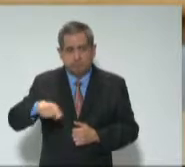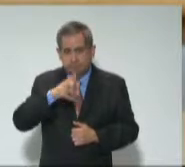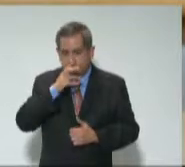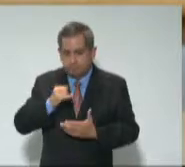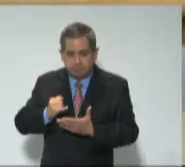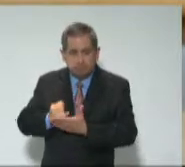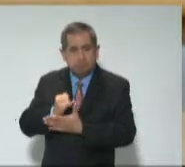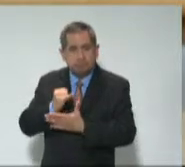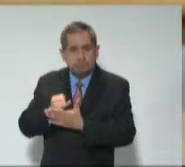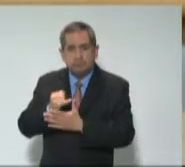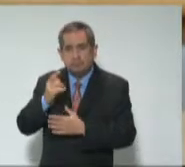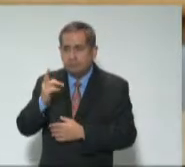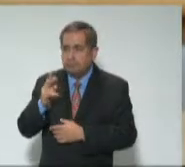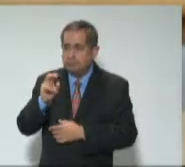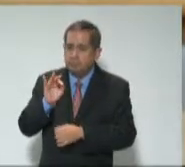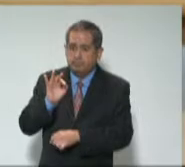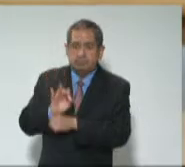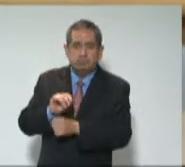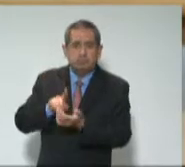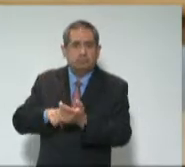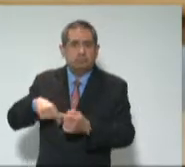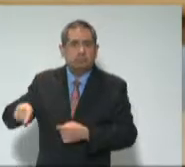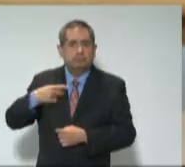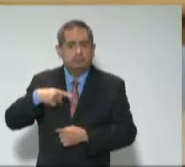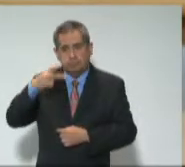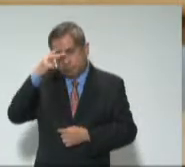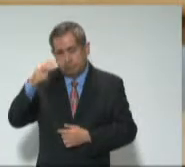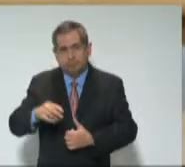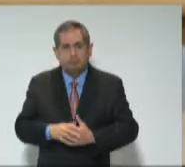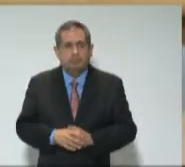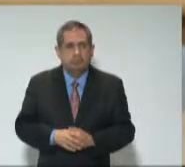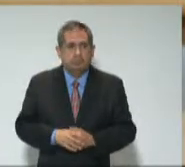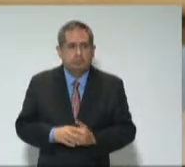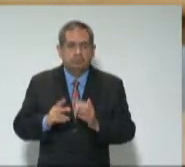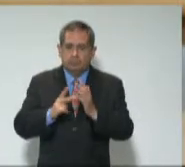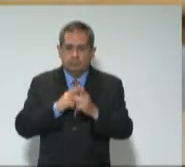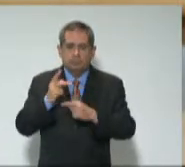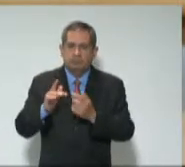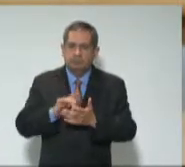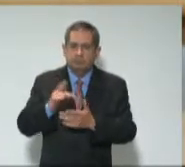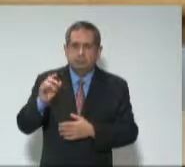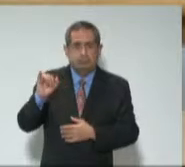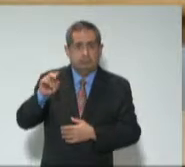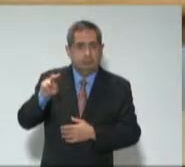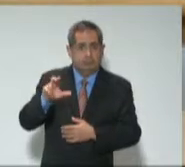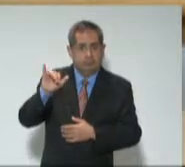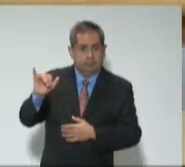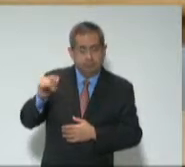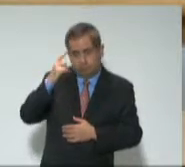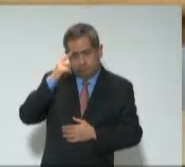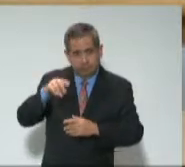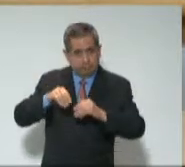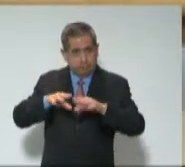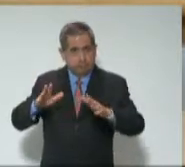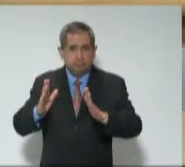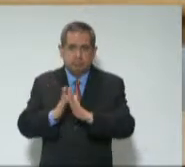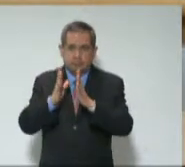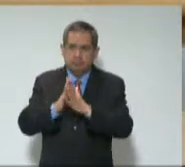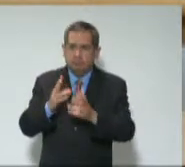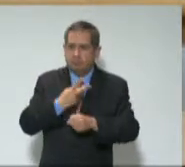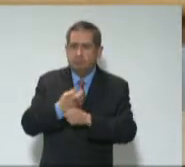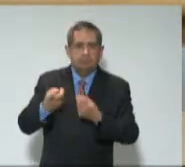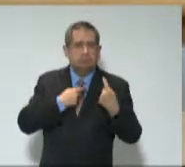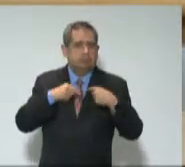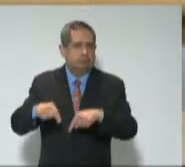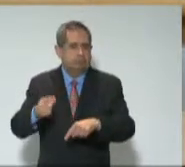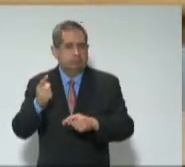pro de la salud de los mexicanos agradezco de nueva cuenta al inay por la invitación a participar en esta semana